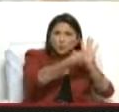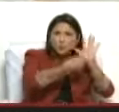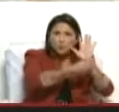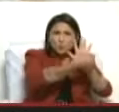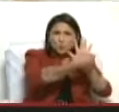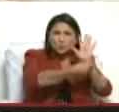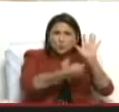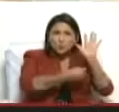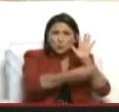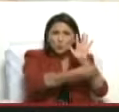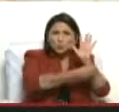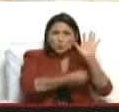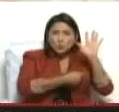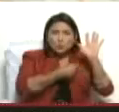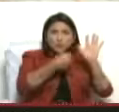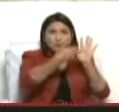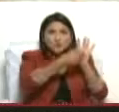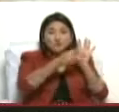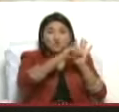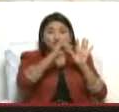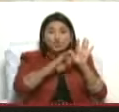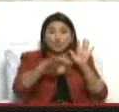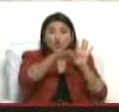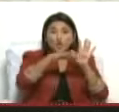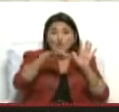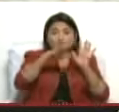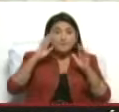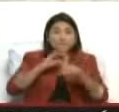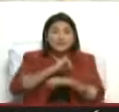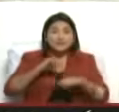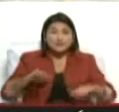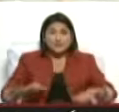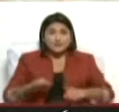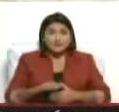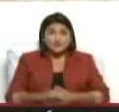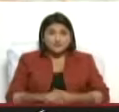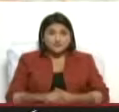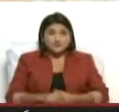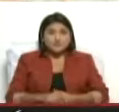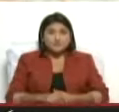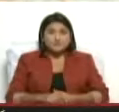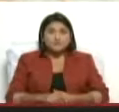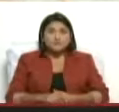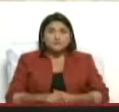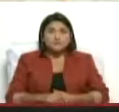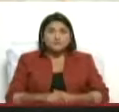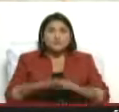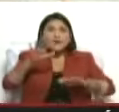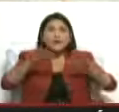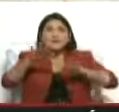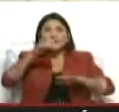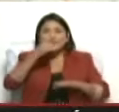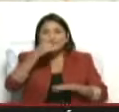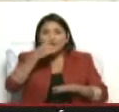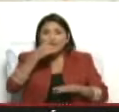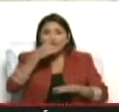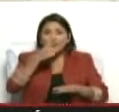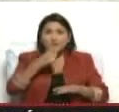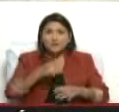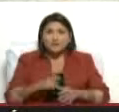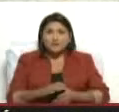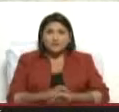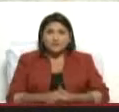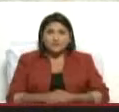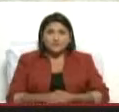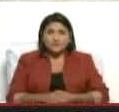coordenadas de zonas militares que podemos ver algunas Incluso en verde verdad todo